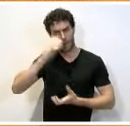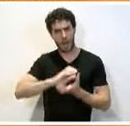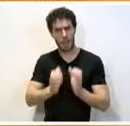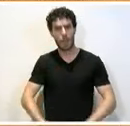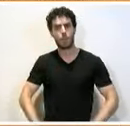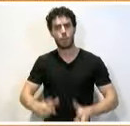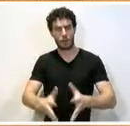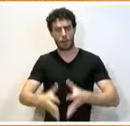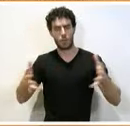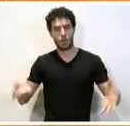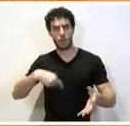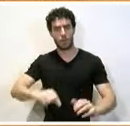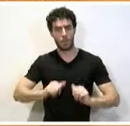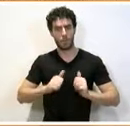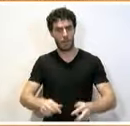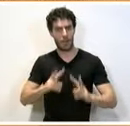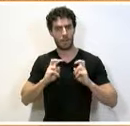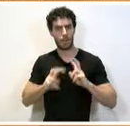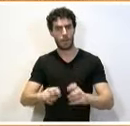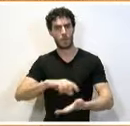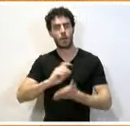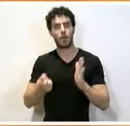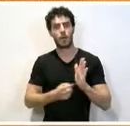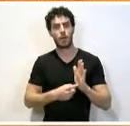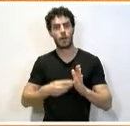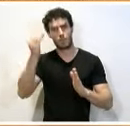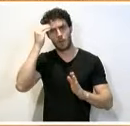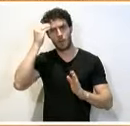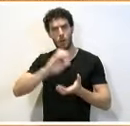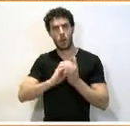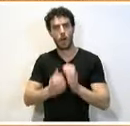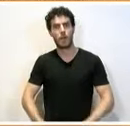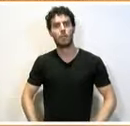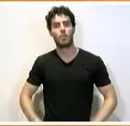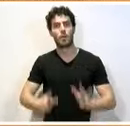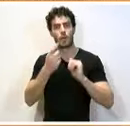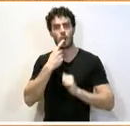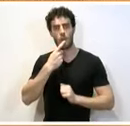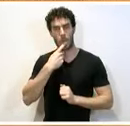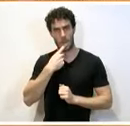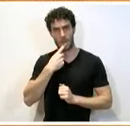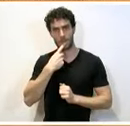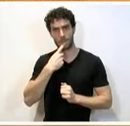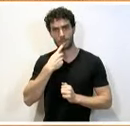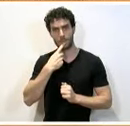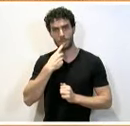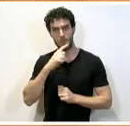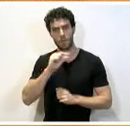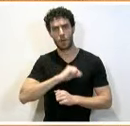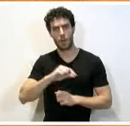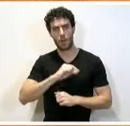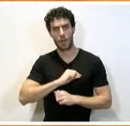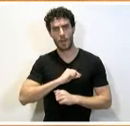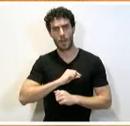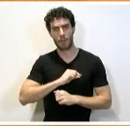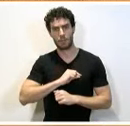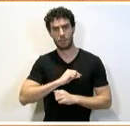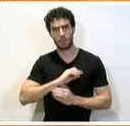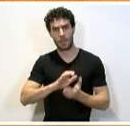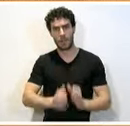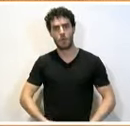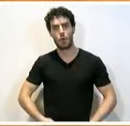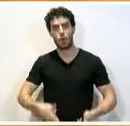por el principio. La Ley de Memoria Democrática habla de los orígenes de la conciencia democrática en España y esos orígenes